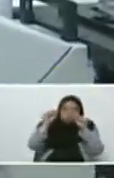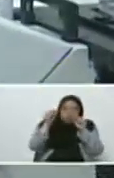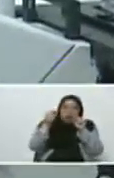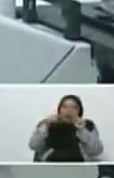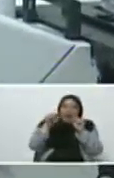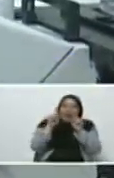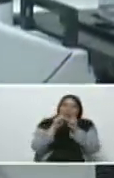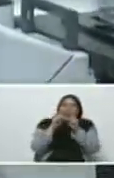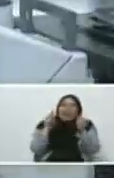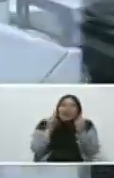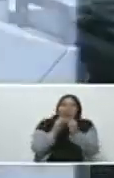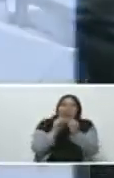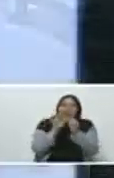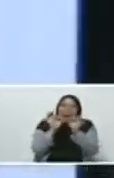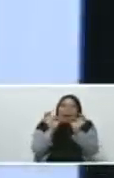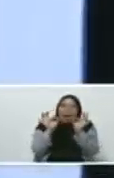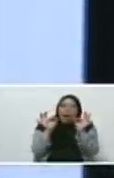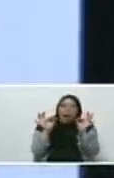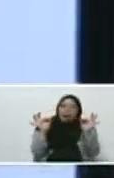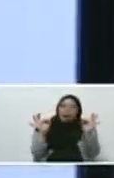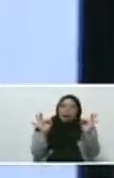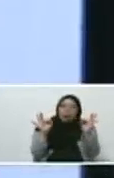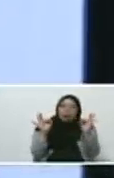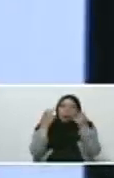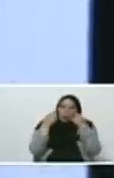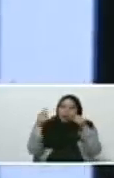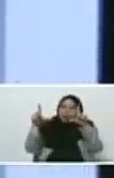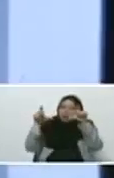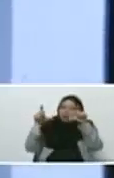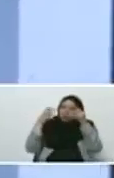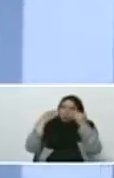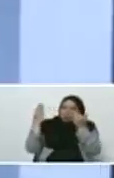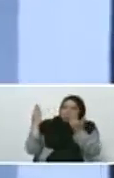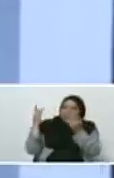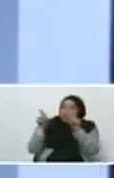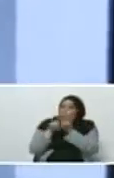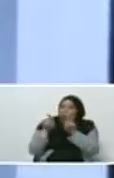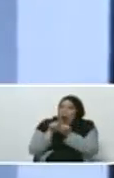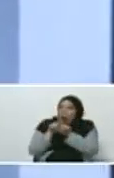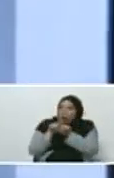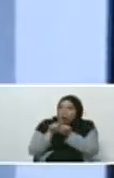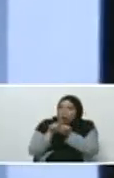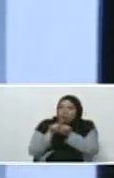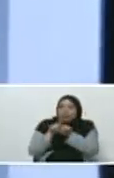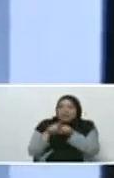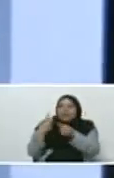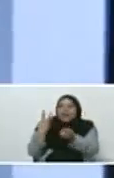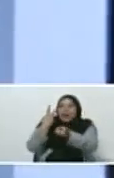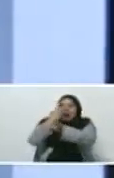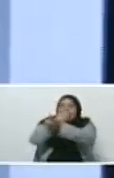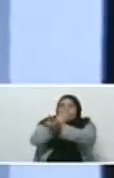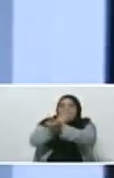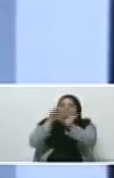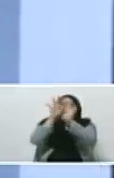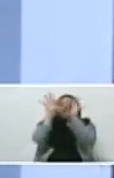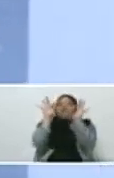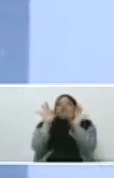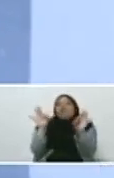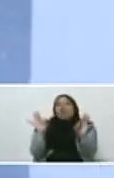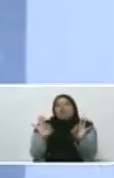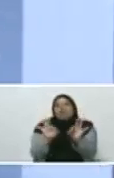Alargaditas, correcto. Lo que está ahí, en la pantalla. Que es lo mismo que tenemos allá en la pantalla. Es la morfología que tienen ese tipo